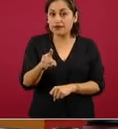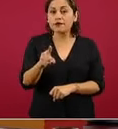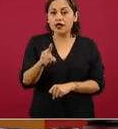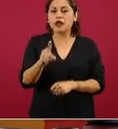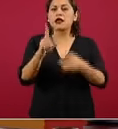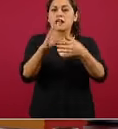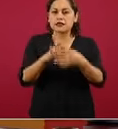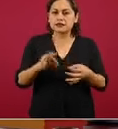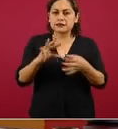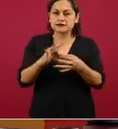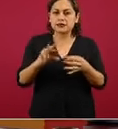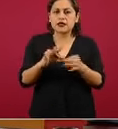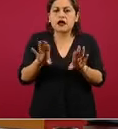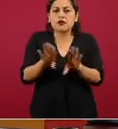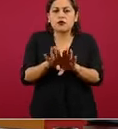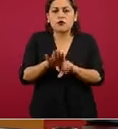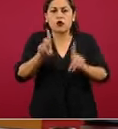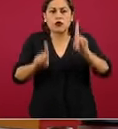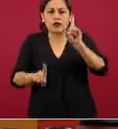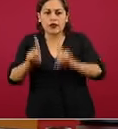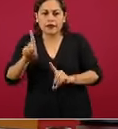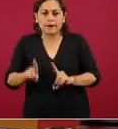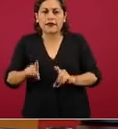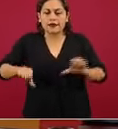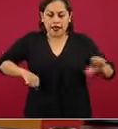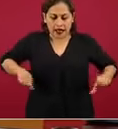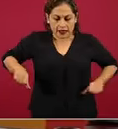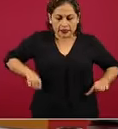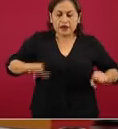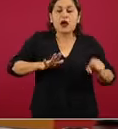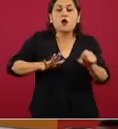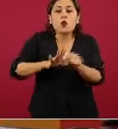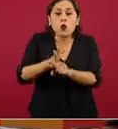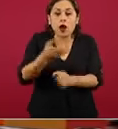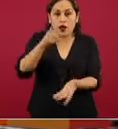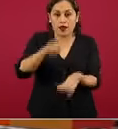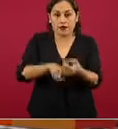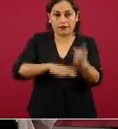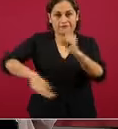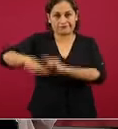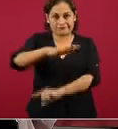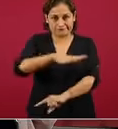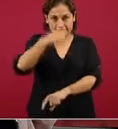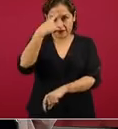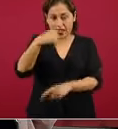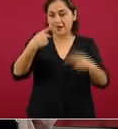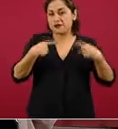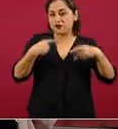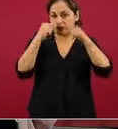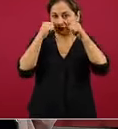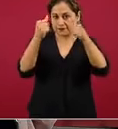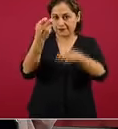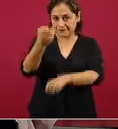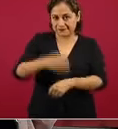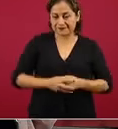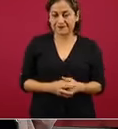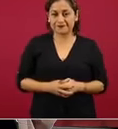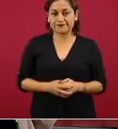tiene de acuerdo a las estrategias de mitigación a nivel poblacional. La siguiente, por favor.